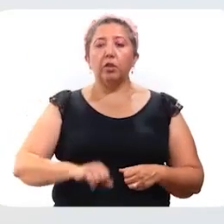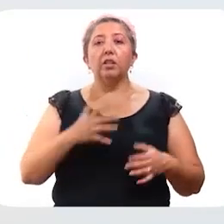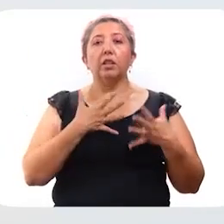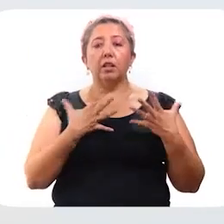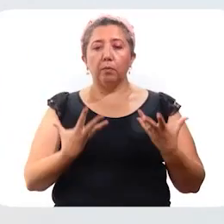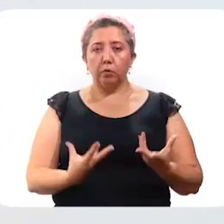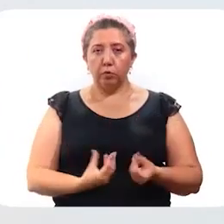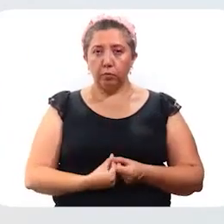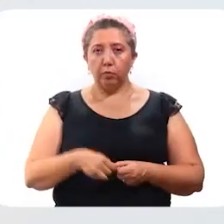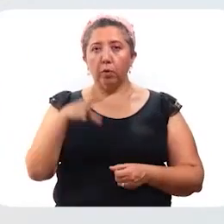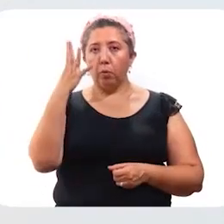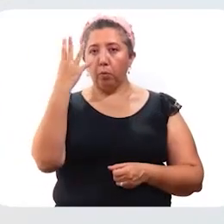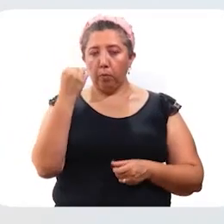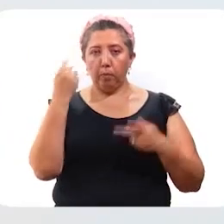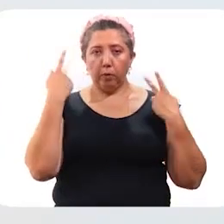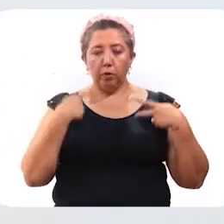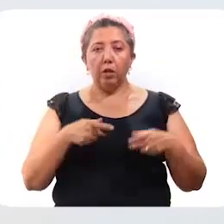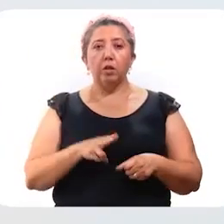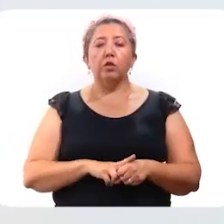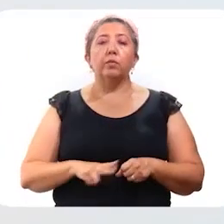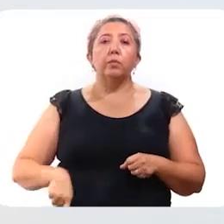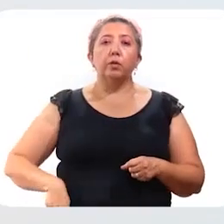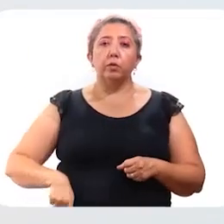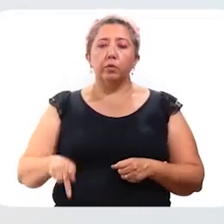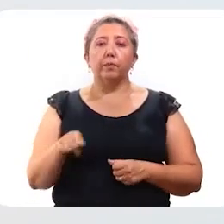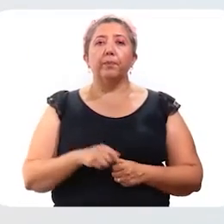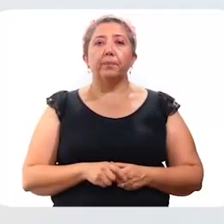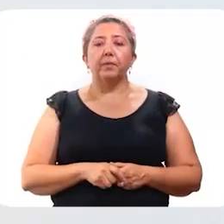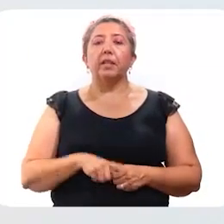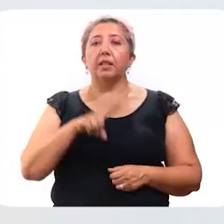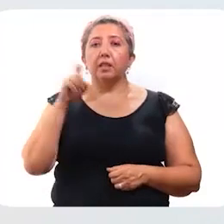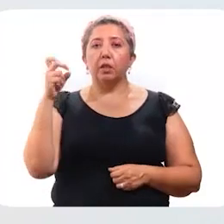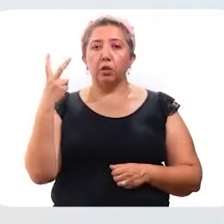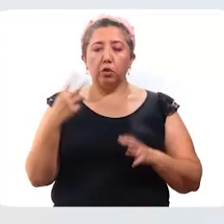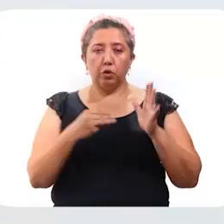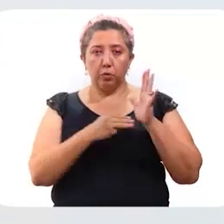día de hoy tenemos 9 pacientes en hospitales públicos.